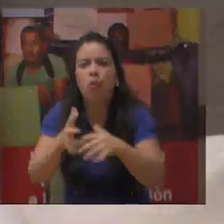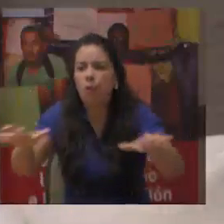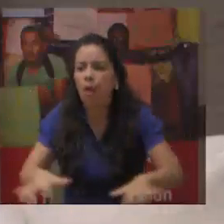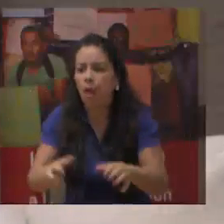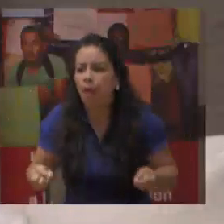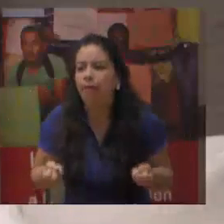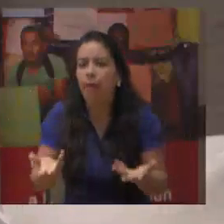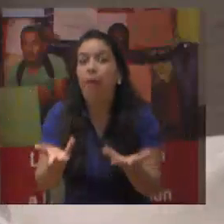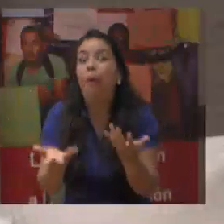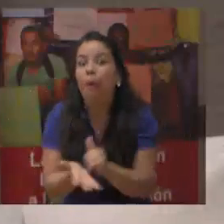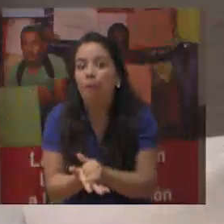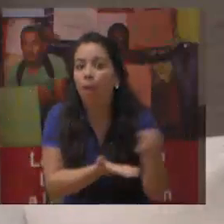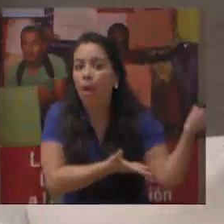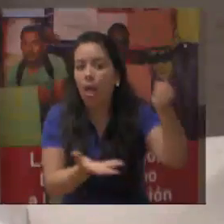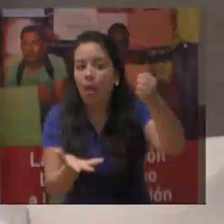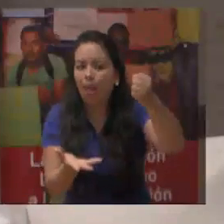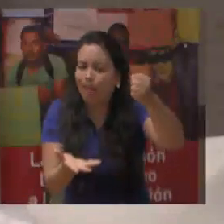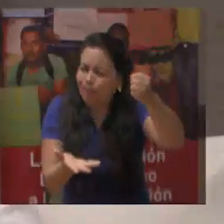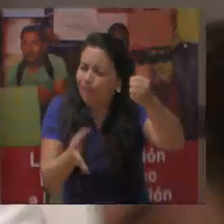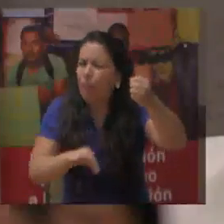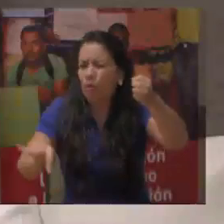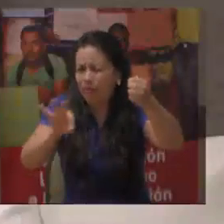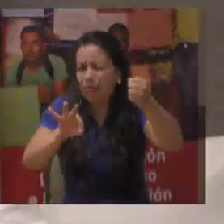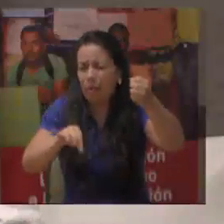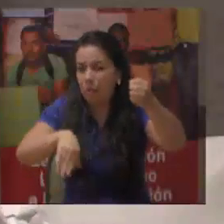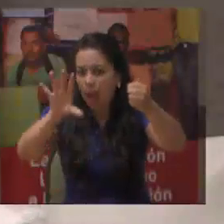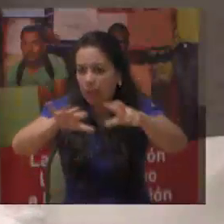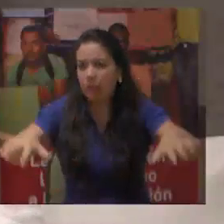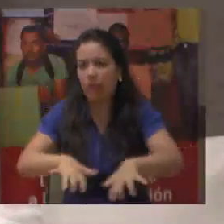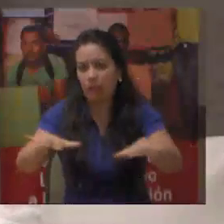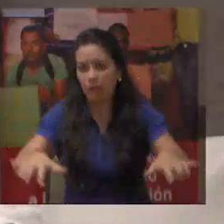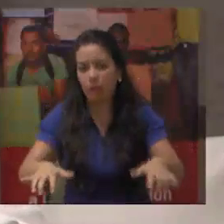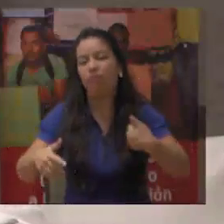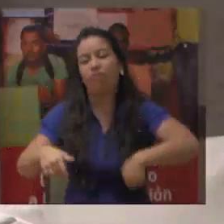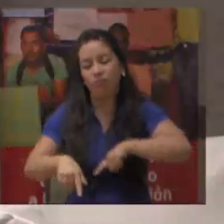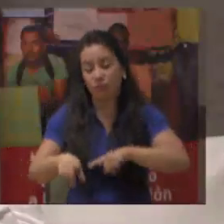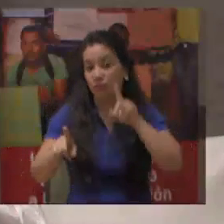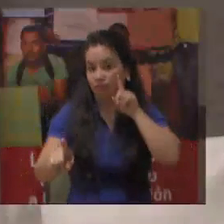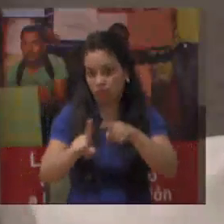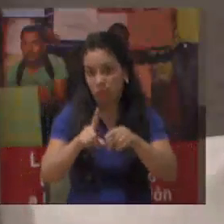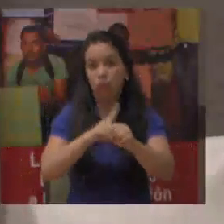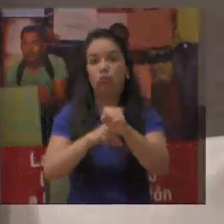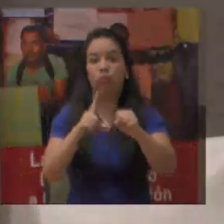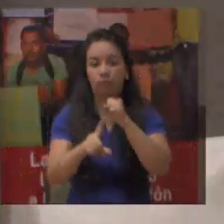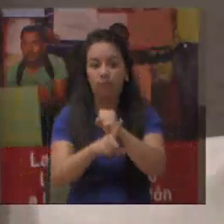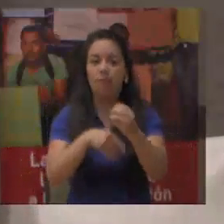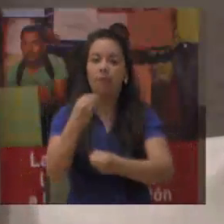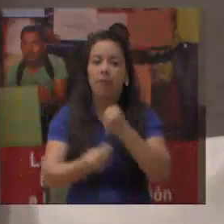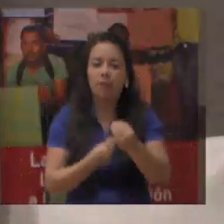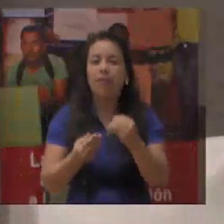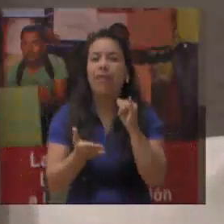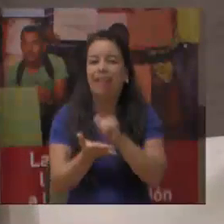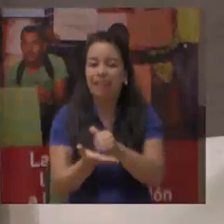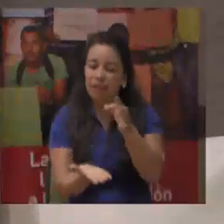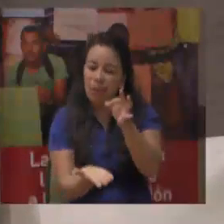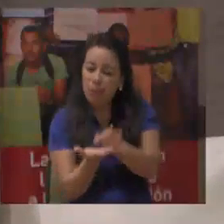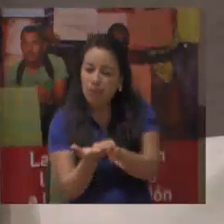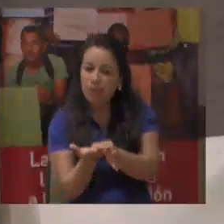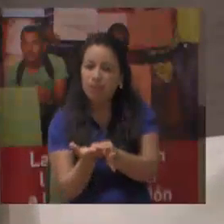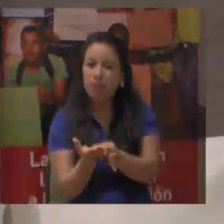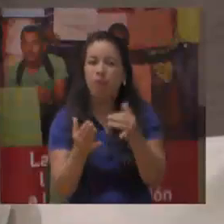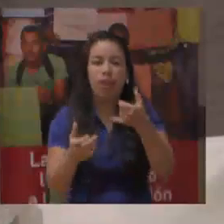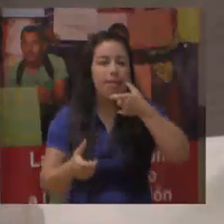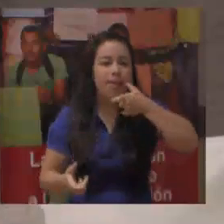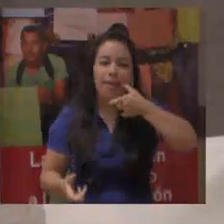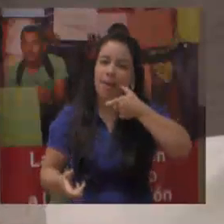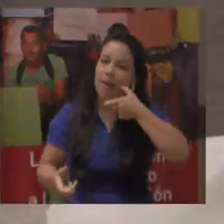sociedad? Y por eso nosotros también, desde lo social, creamos ese centro, el call center